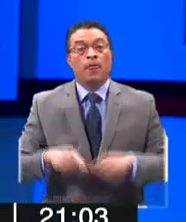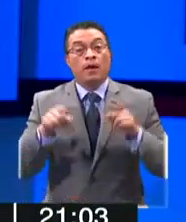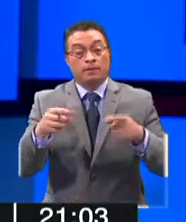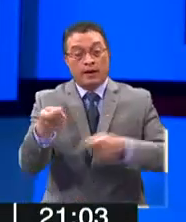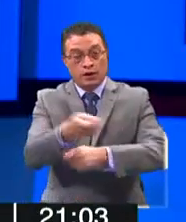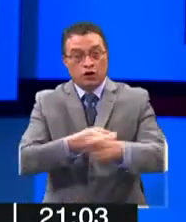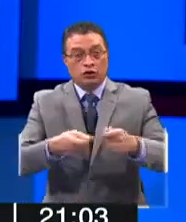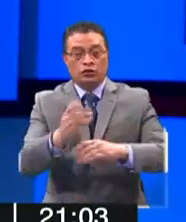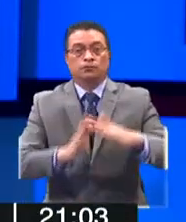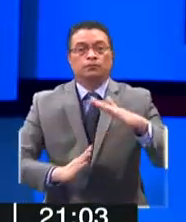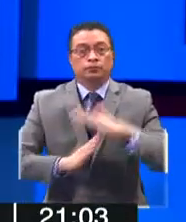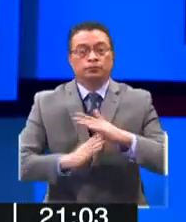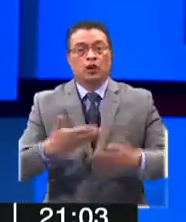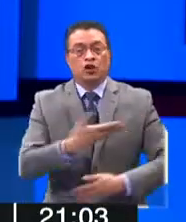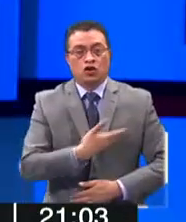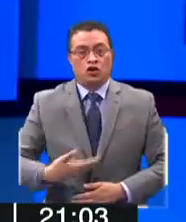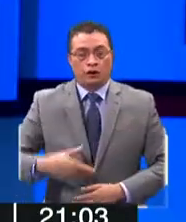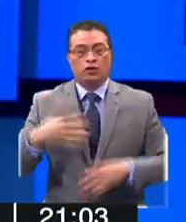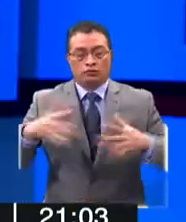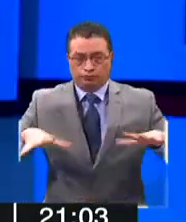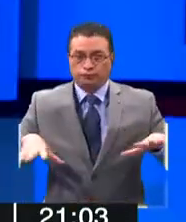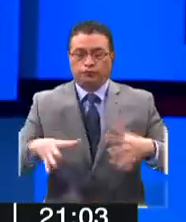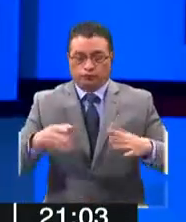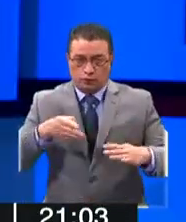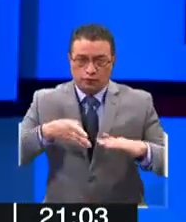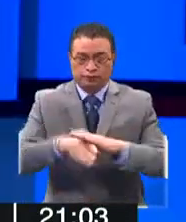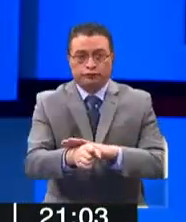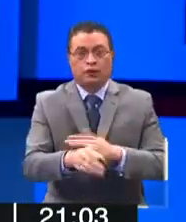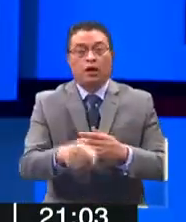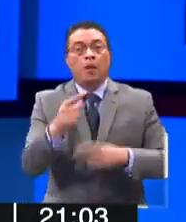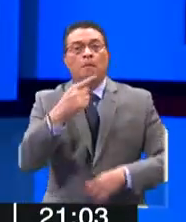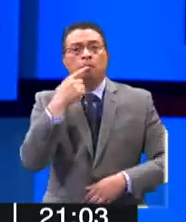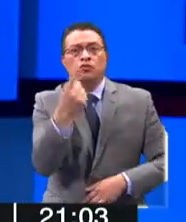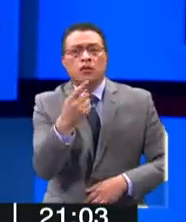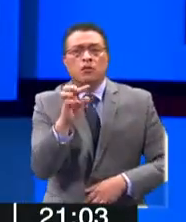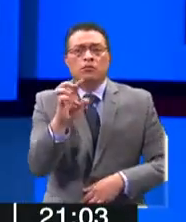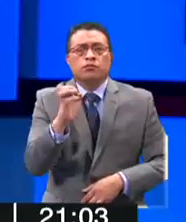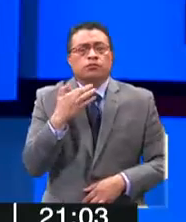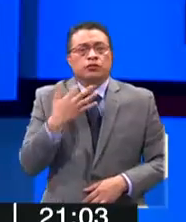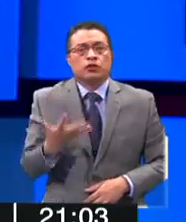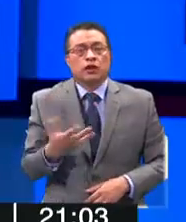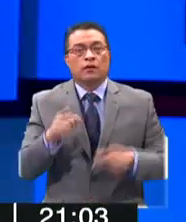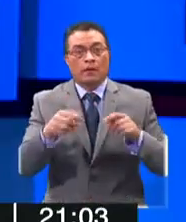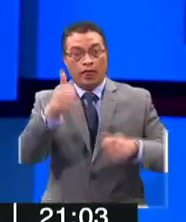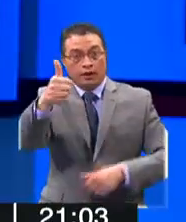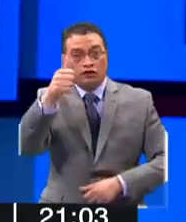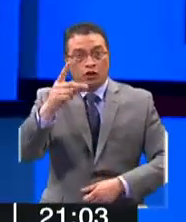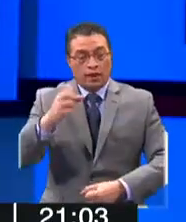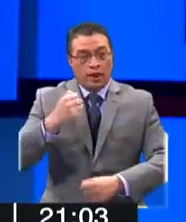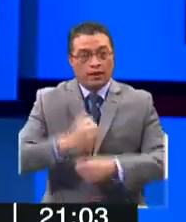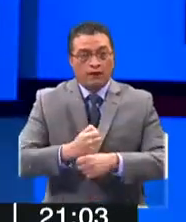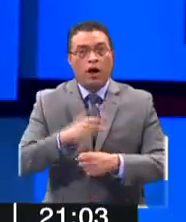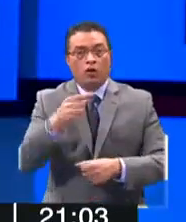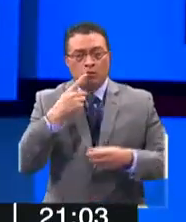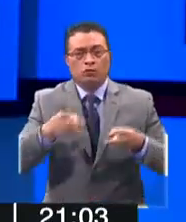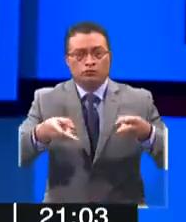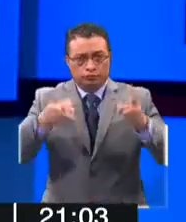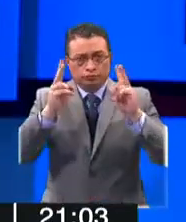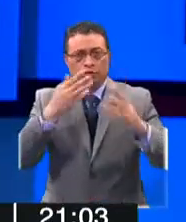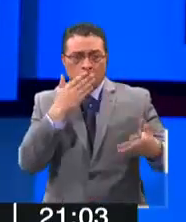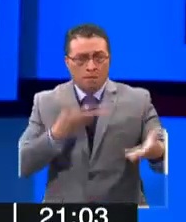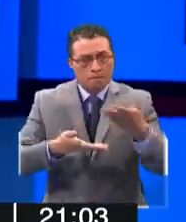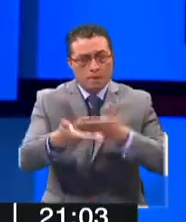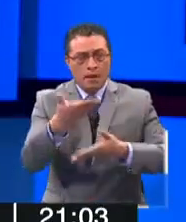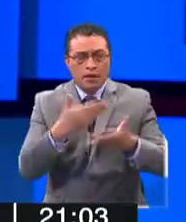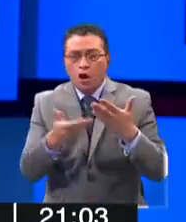negociación estancada, el gobierno ha tomado parte activa. La pregunta es, ¿por qué? Si bien la Dirección del Trabajo está facultada para mediar y